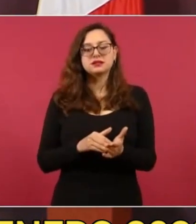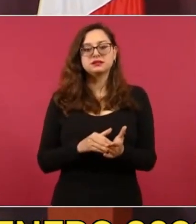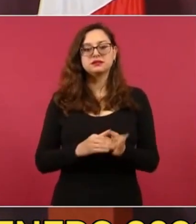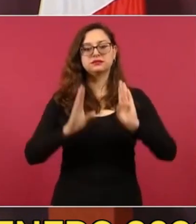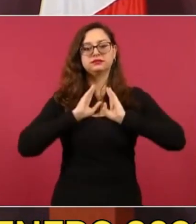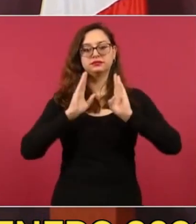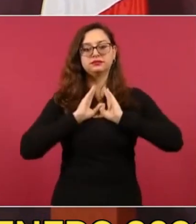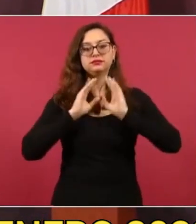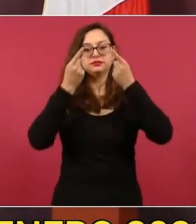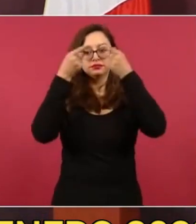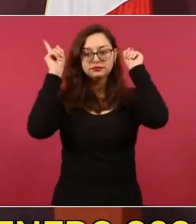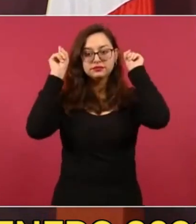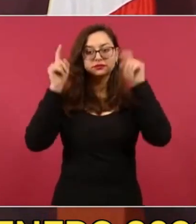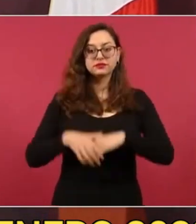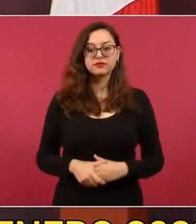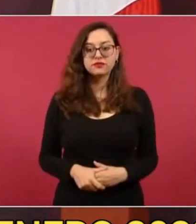elementos.